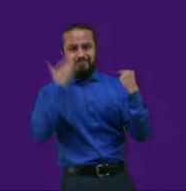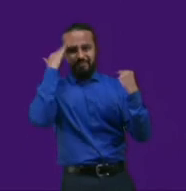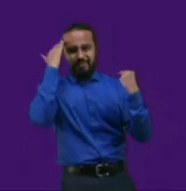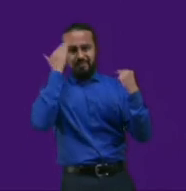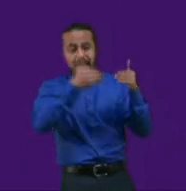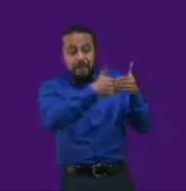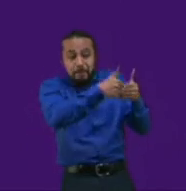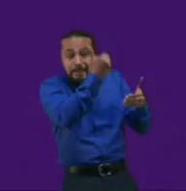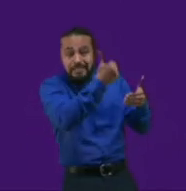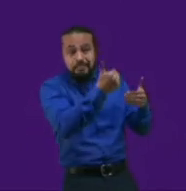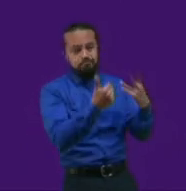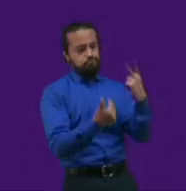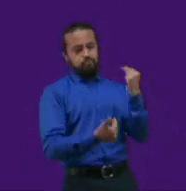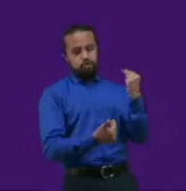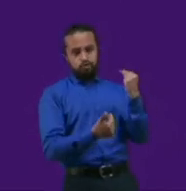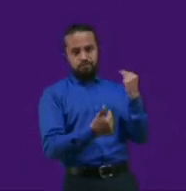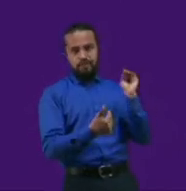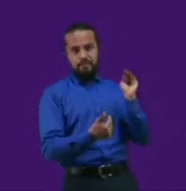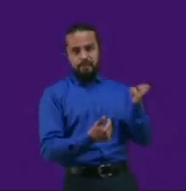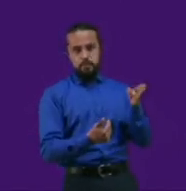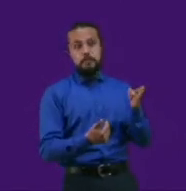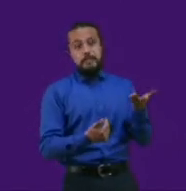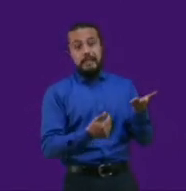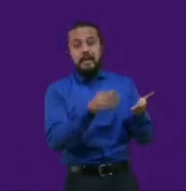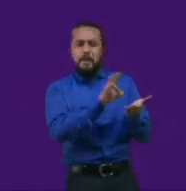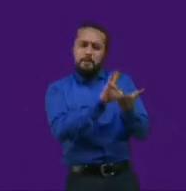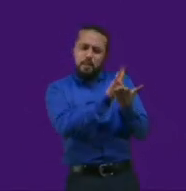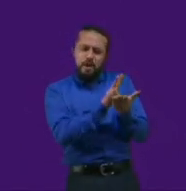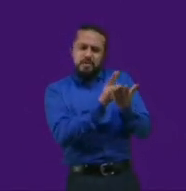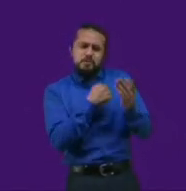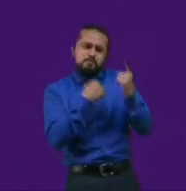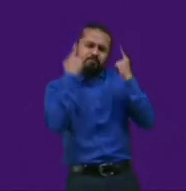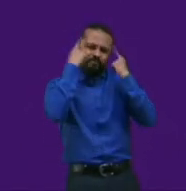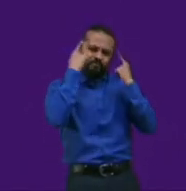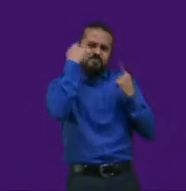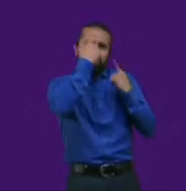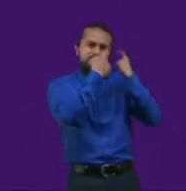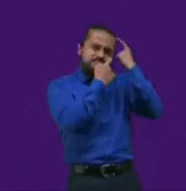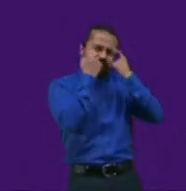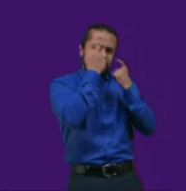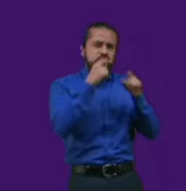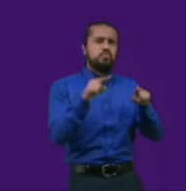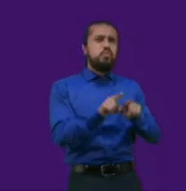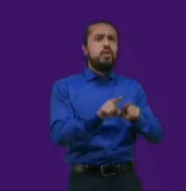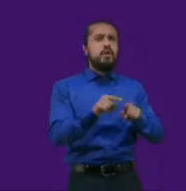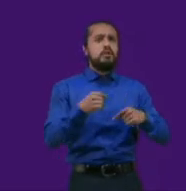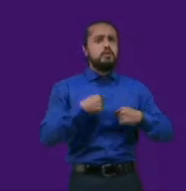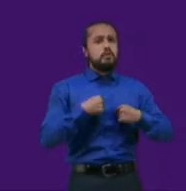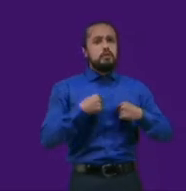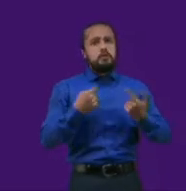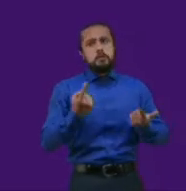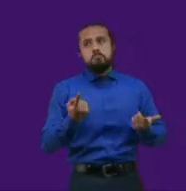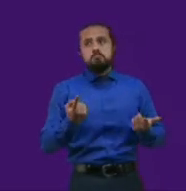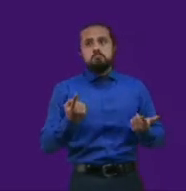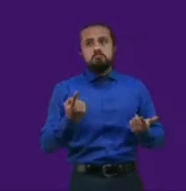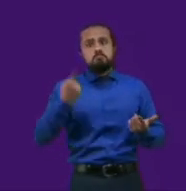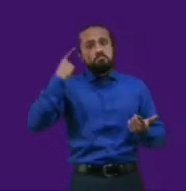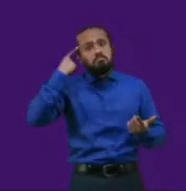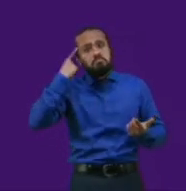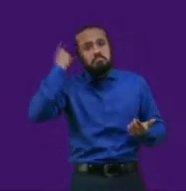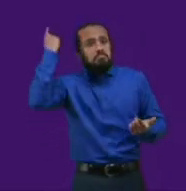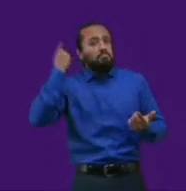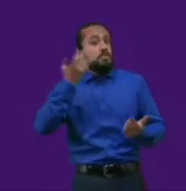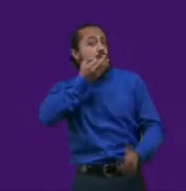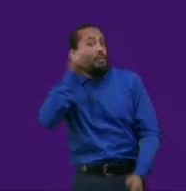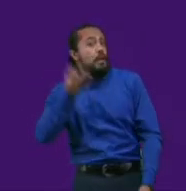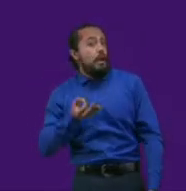inicial. Entonces, con ese modelo de pensamiento para mí fue simplemente lo asumí como real y lo